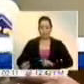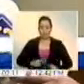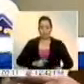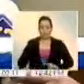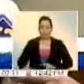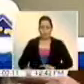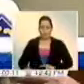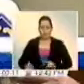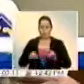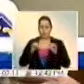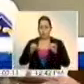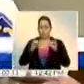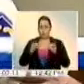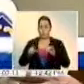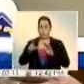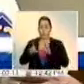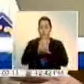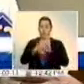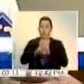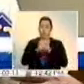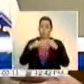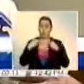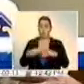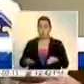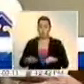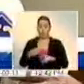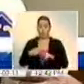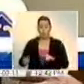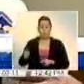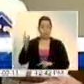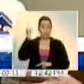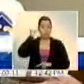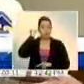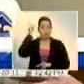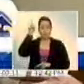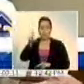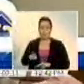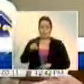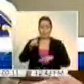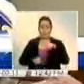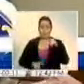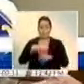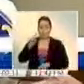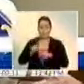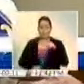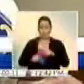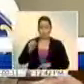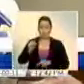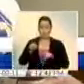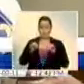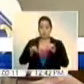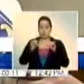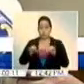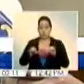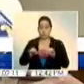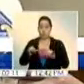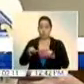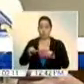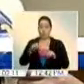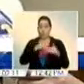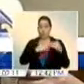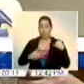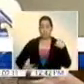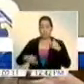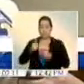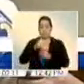la instancia legislativa en Panamá, y la diputada Ana Elisa Osorio, en tanto que es vicepresidente de esta instancia.